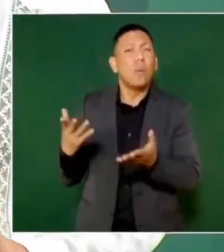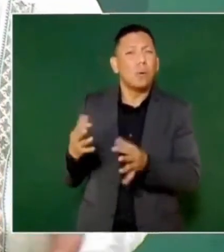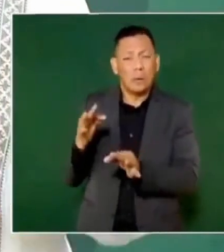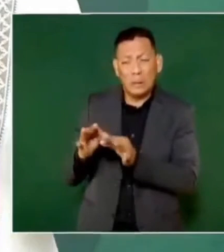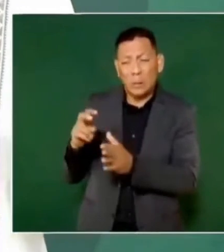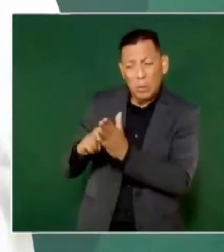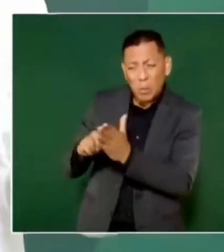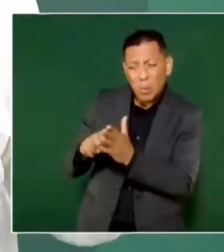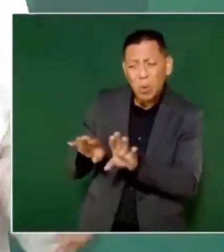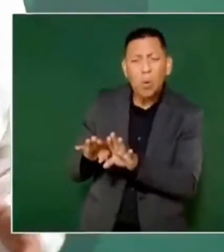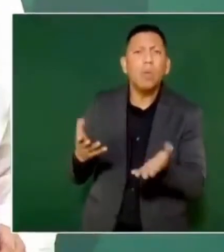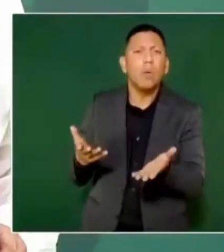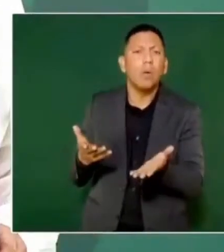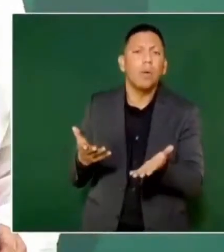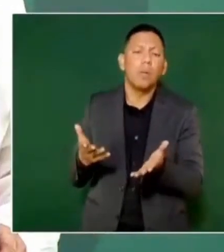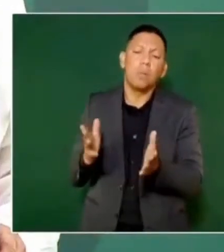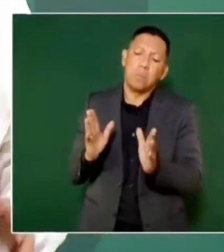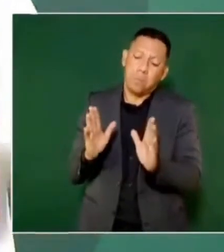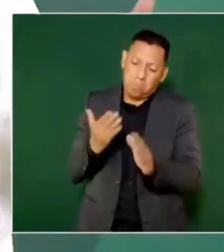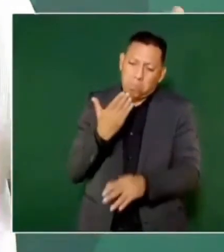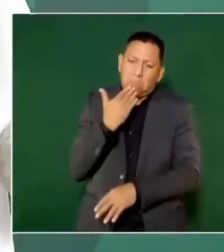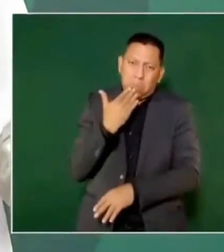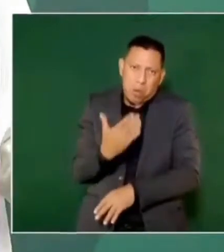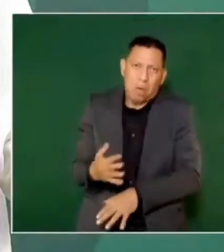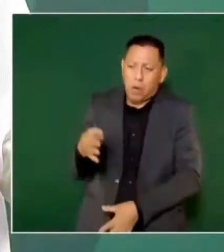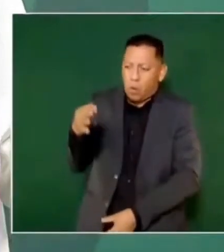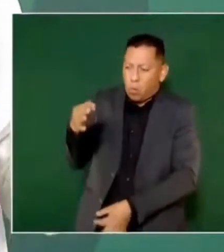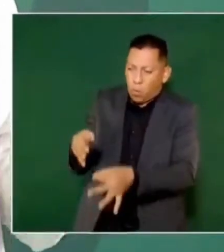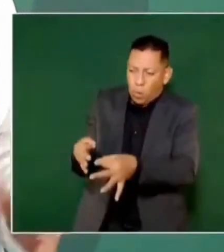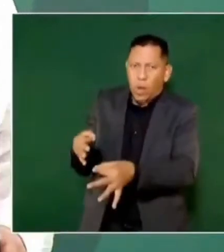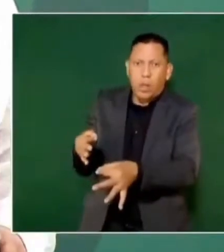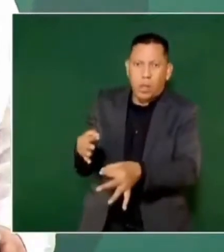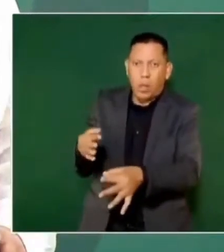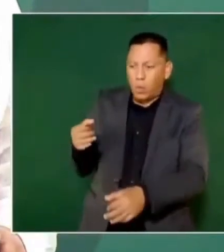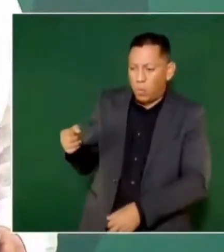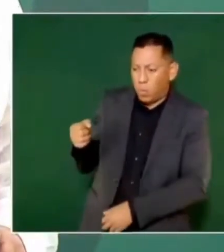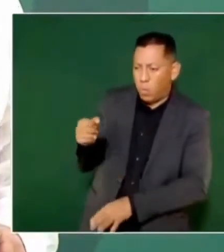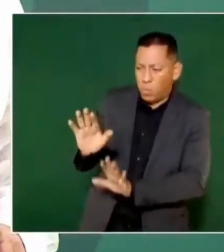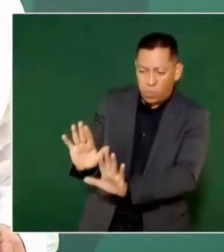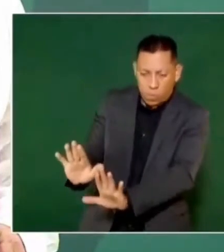Pues solo con la gente, que nos ayude todo el pueblo.